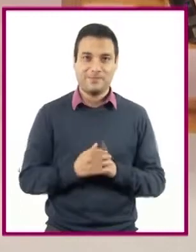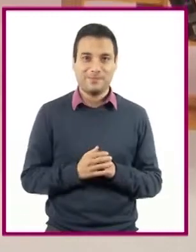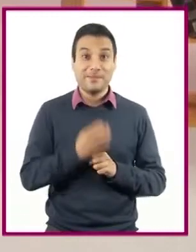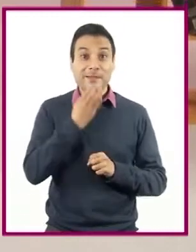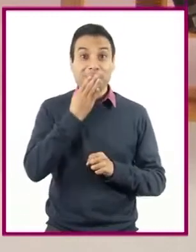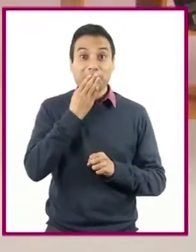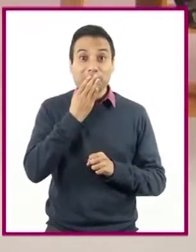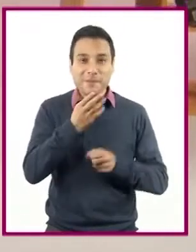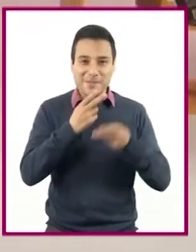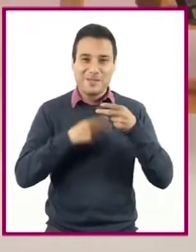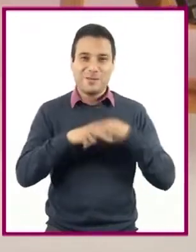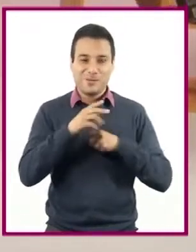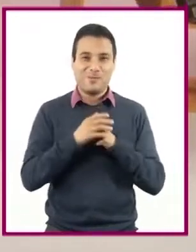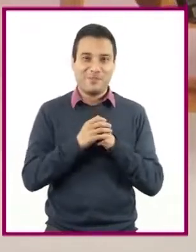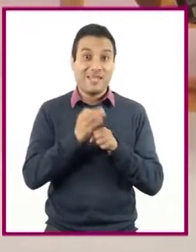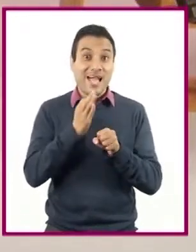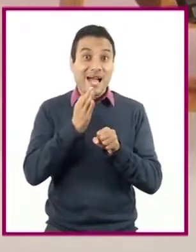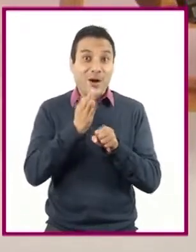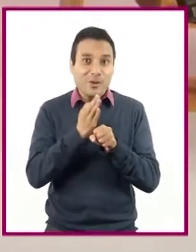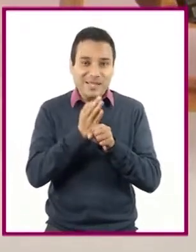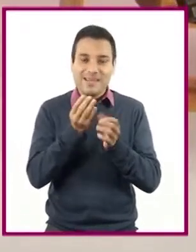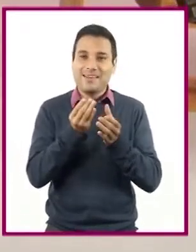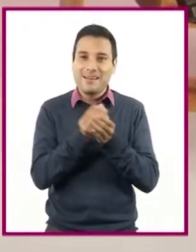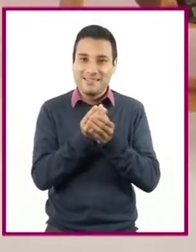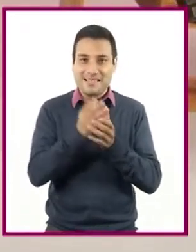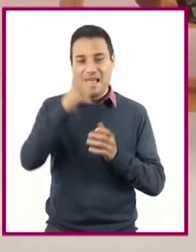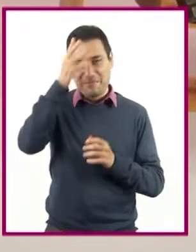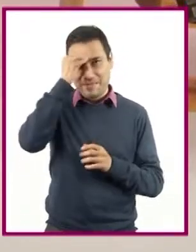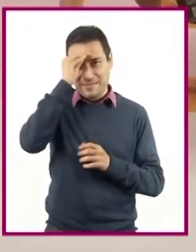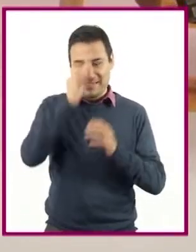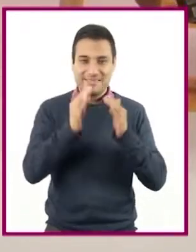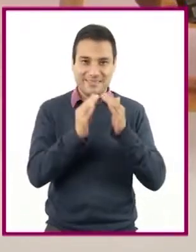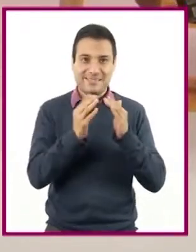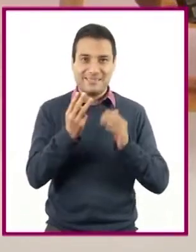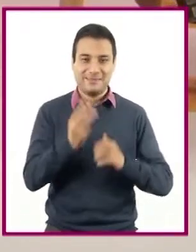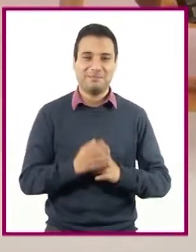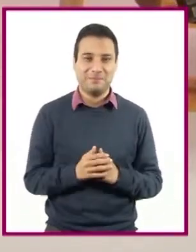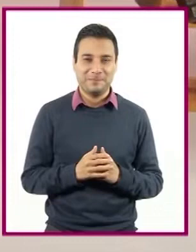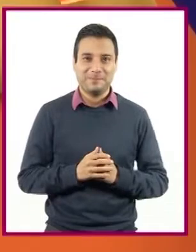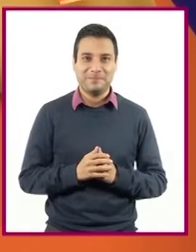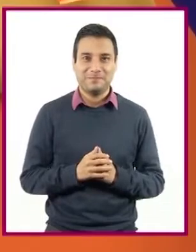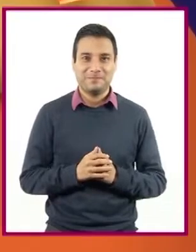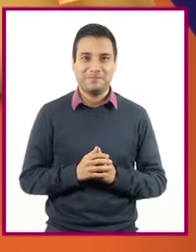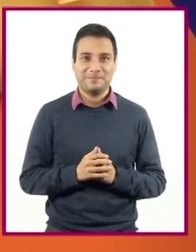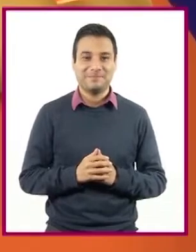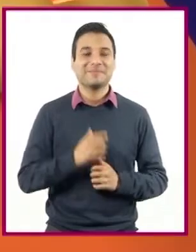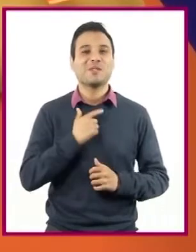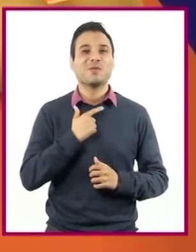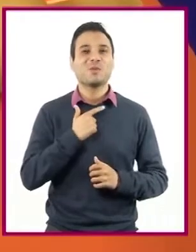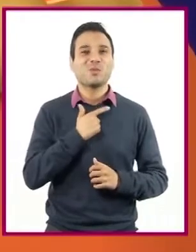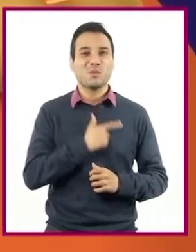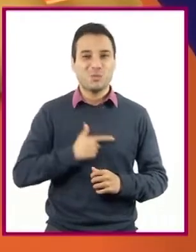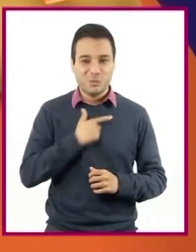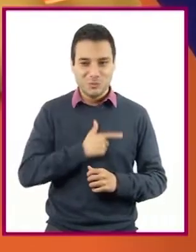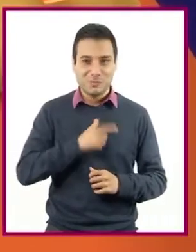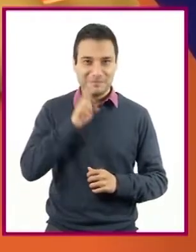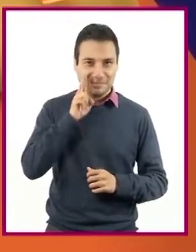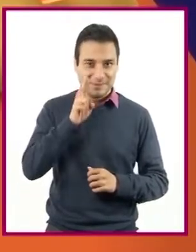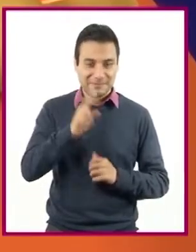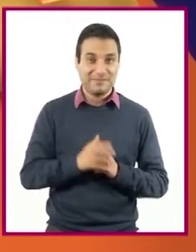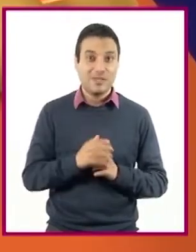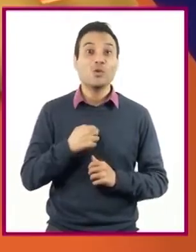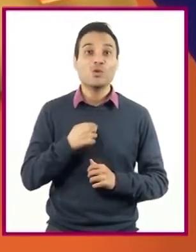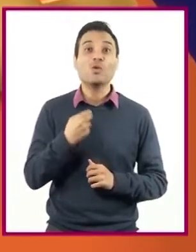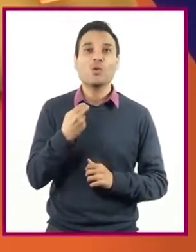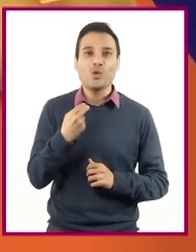Sean bienvenidas y bienvenidos a otra emisión de la estrategia Aprende en Casa 3. Me alegra encontrarnos una vez más. Mi nombre